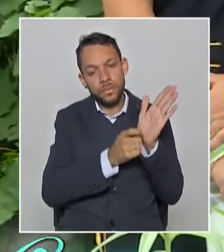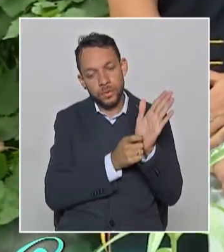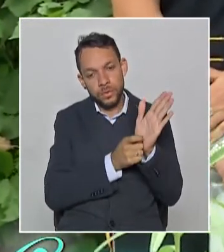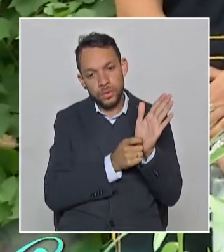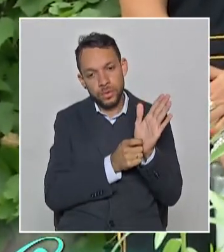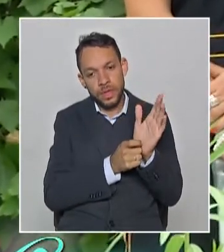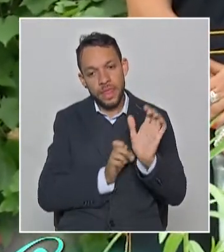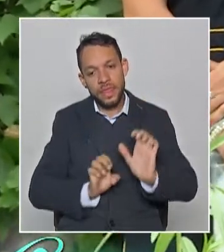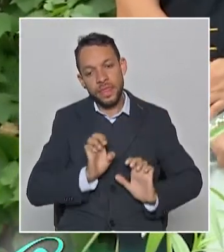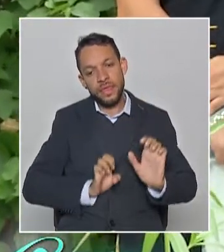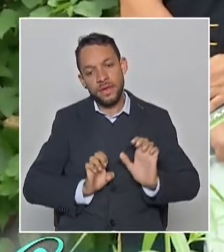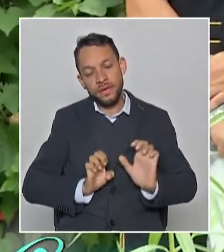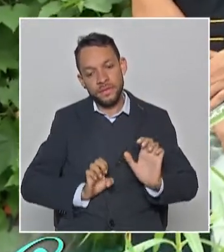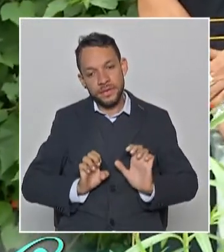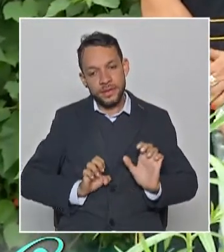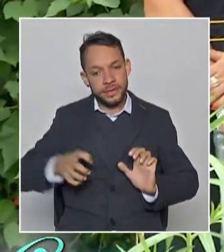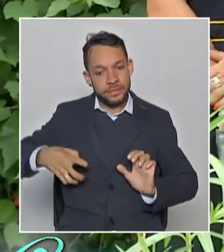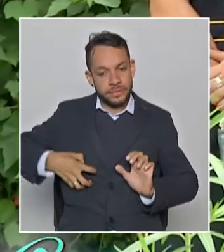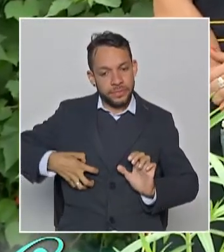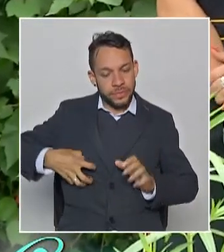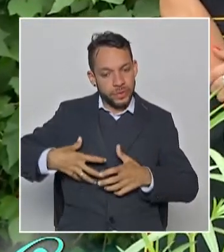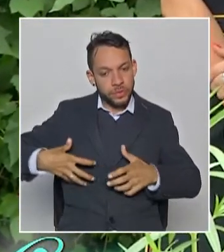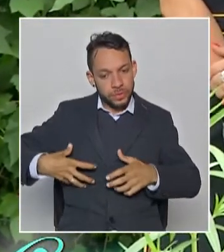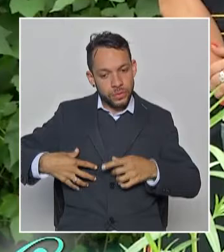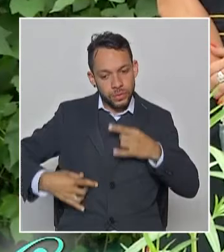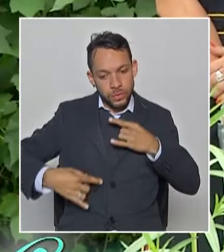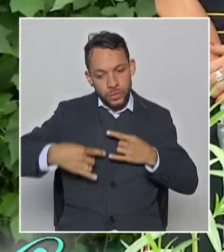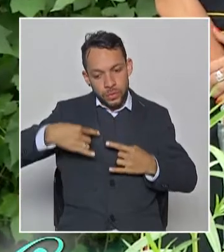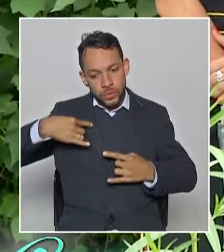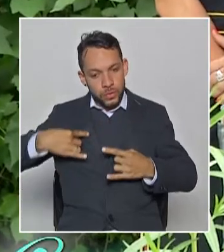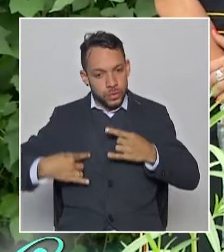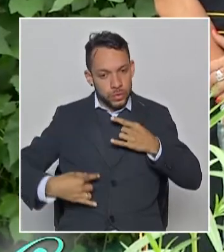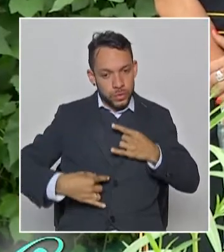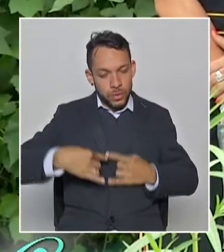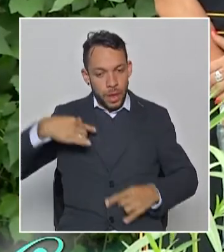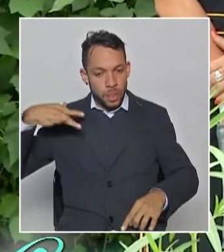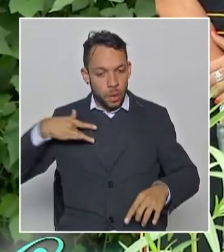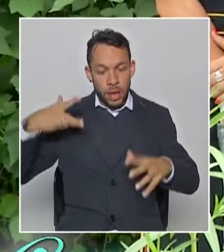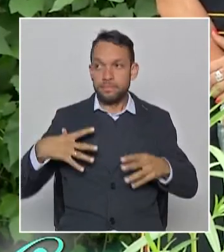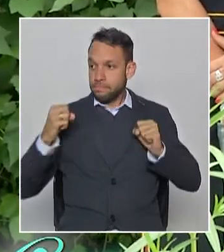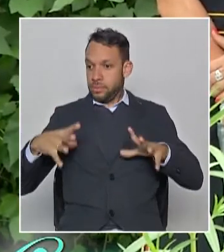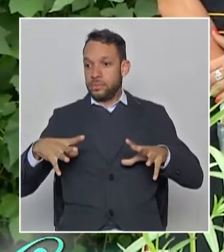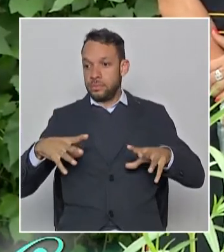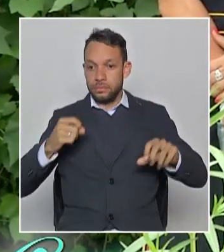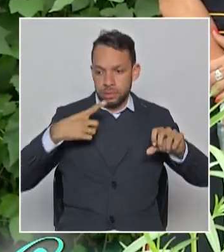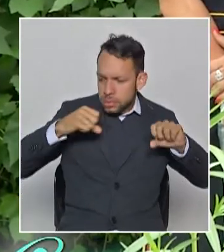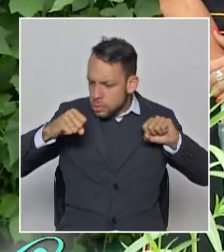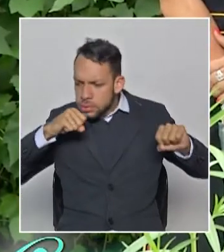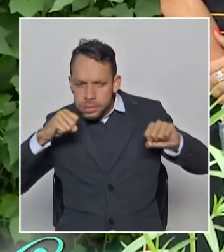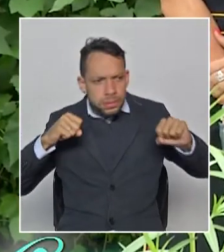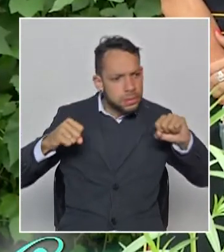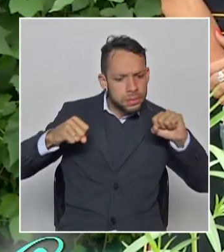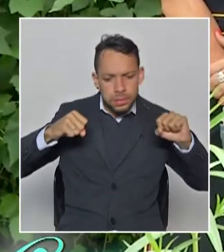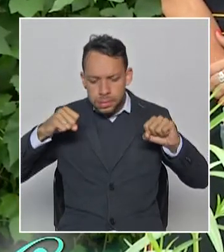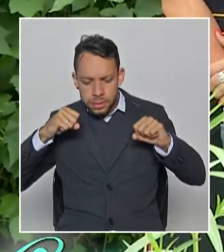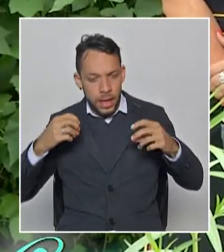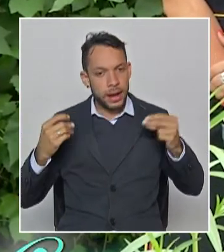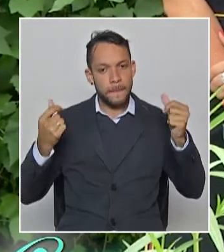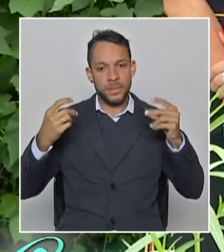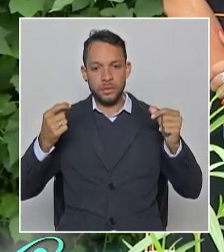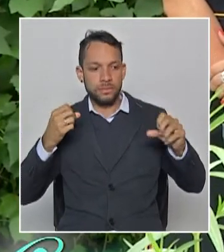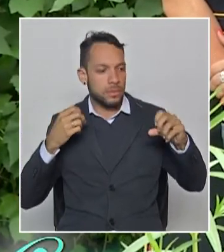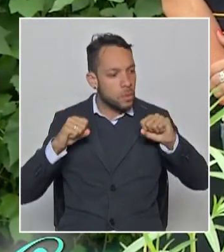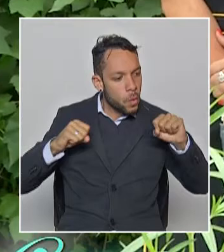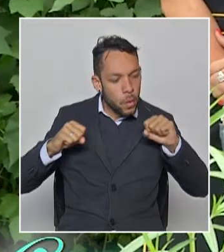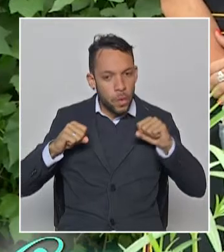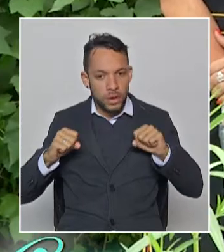endocrina. Estamos haciendo un estímulo sistémico para que el organismo empiece a reaccionar desde la